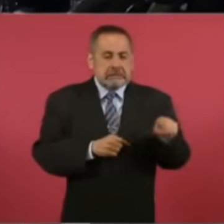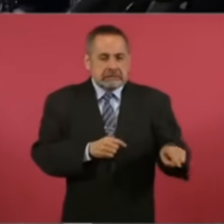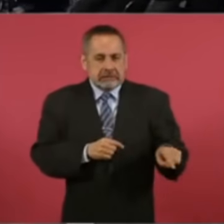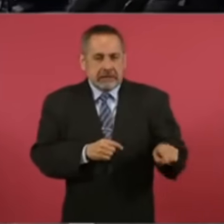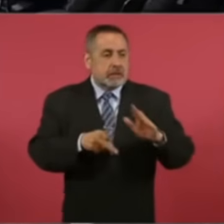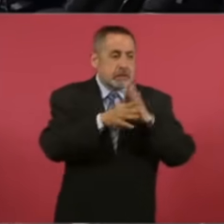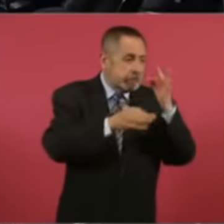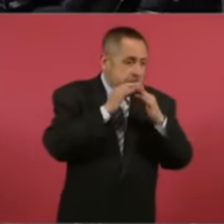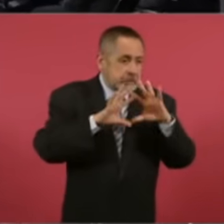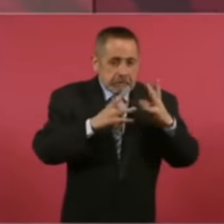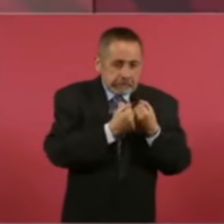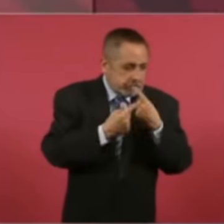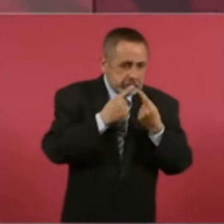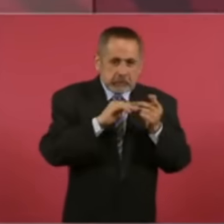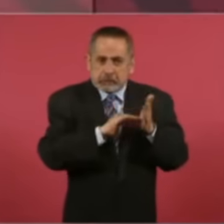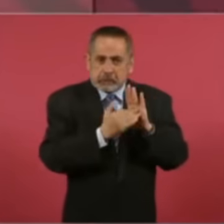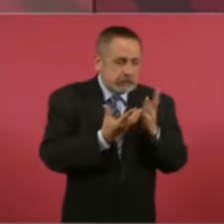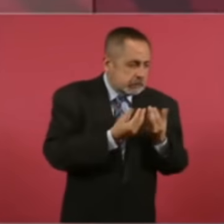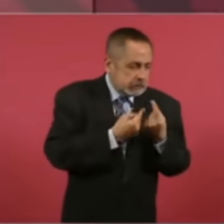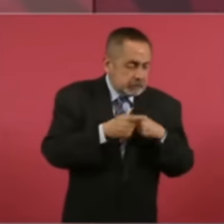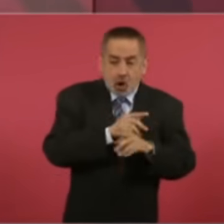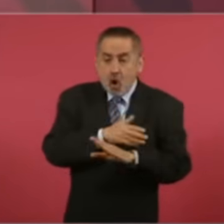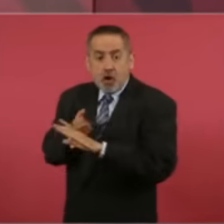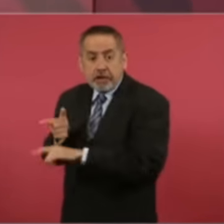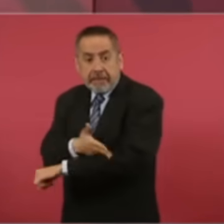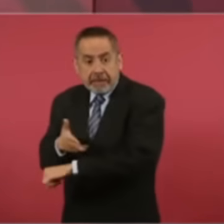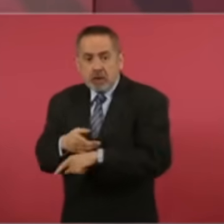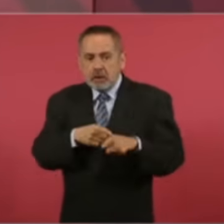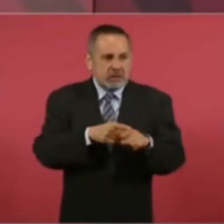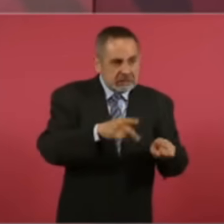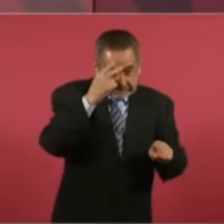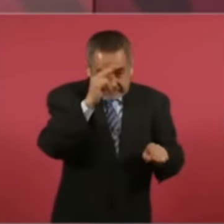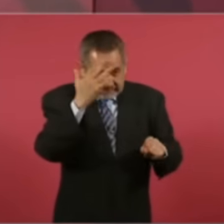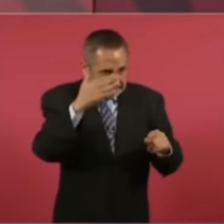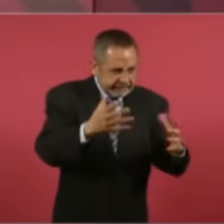la prensa, de los intelectuales de entonces,